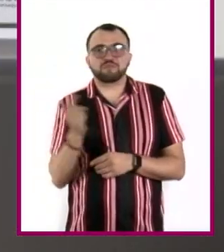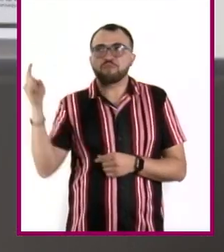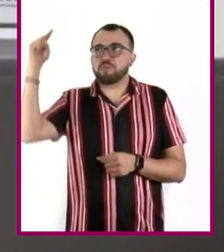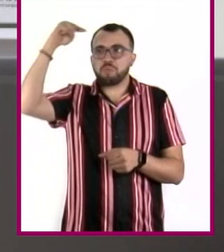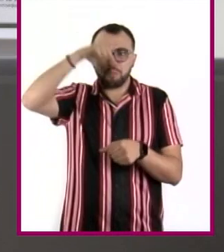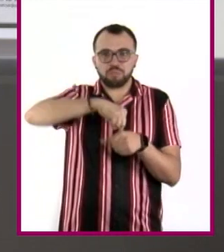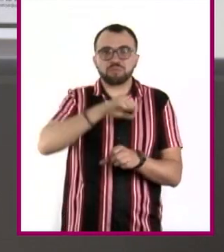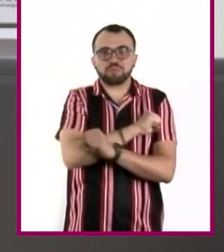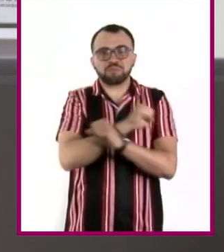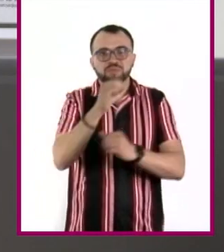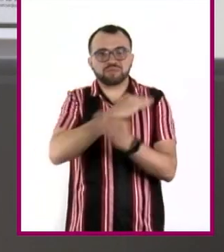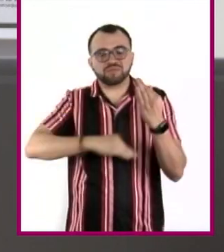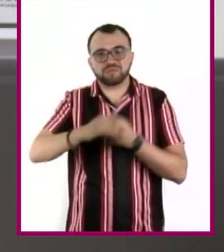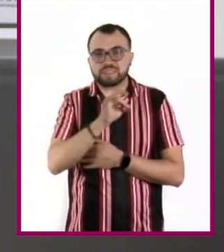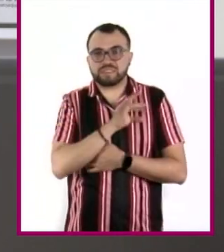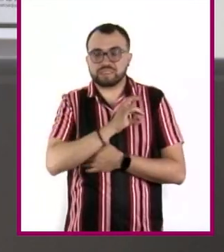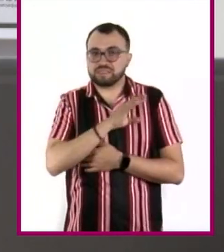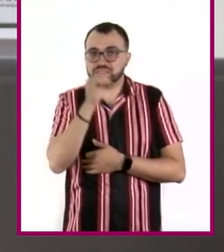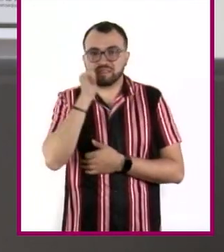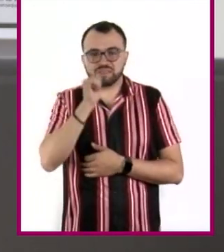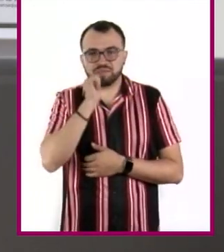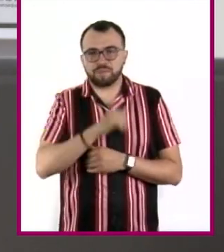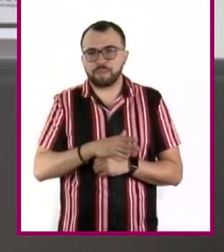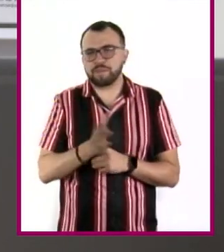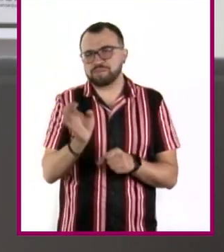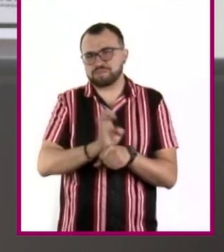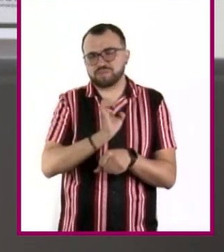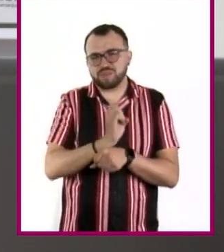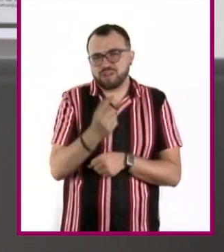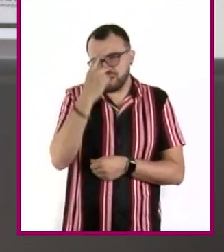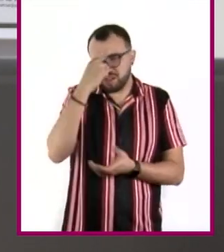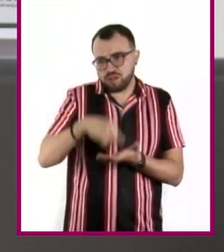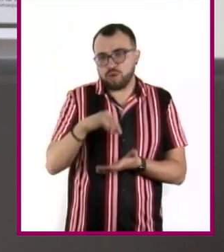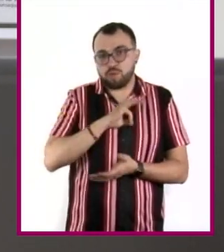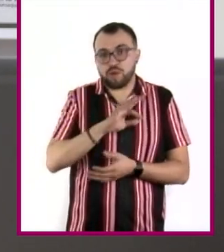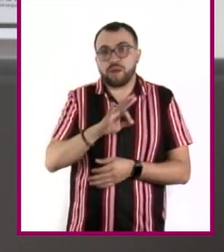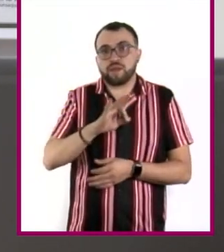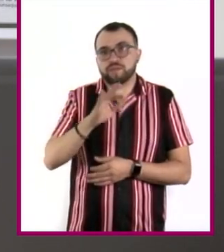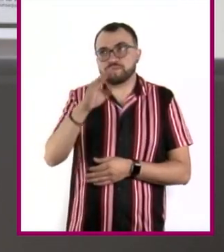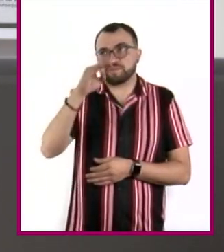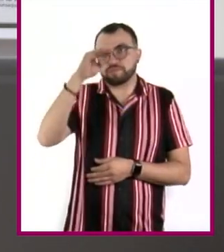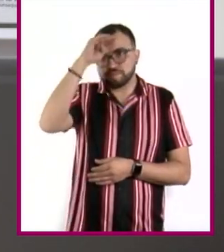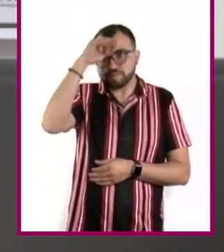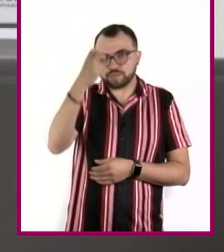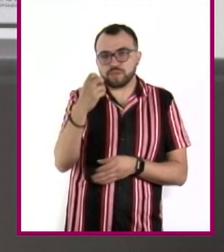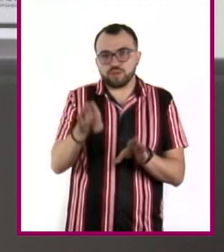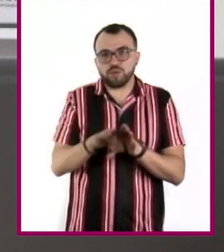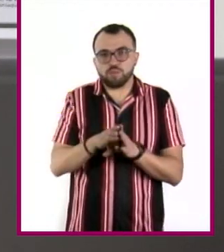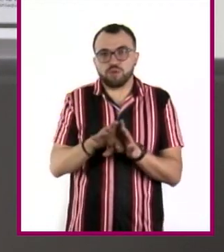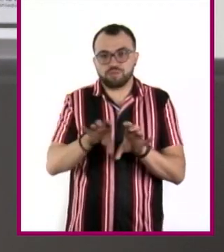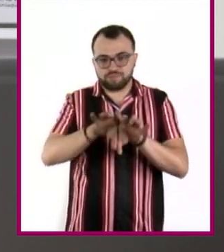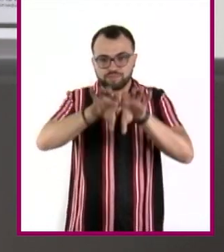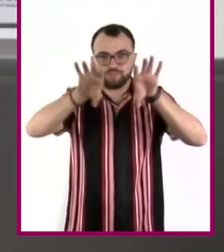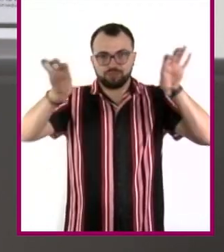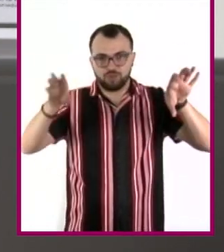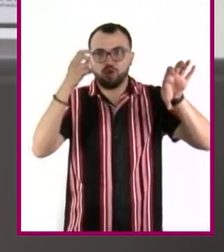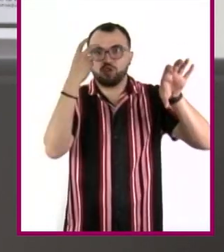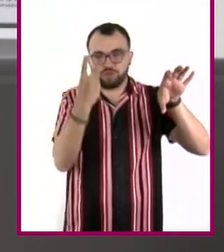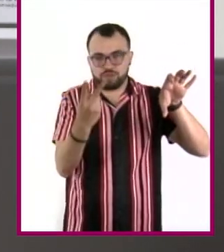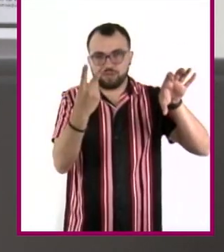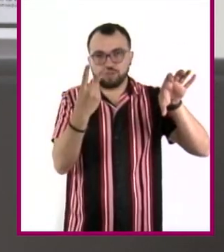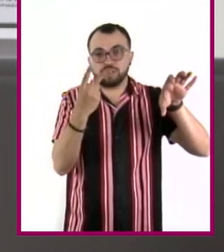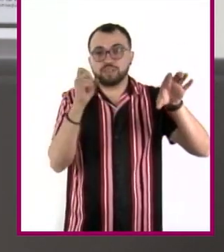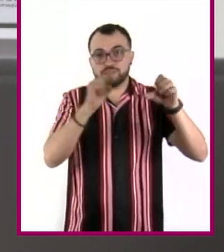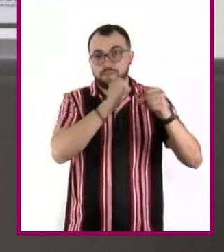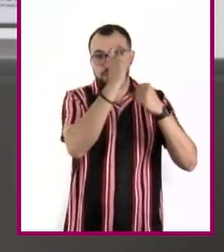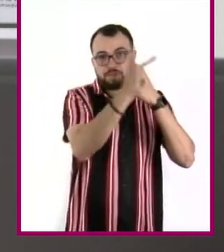sí. Pero entonces ya podemos pensar en que esos dos bloques representaban, por un lado, el primer mundo, que eran aquellos países